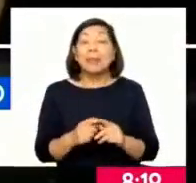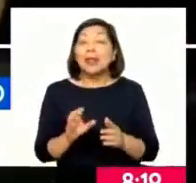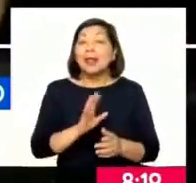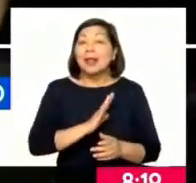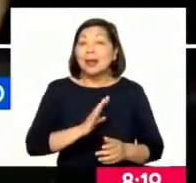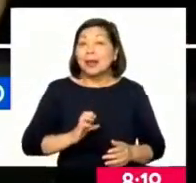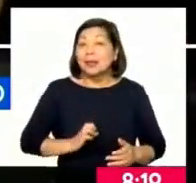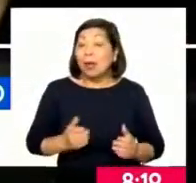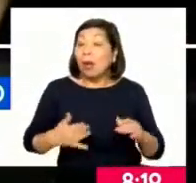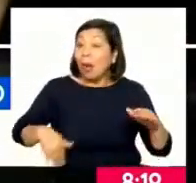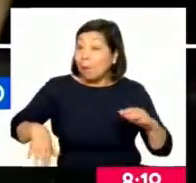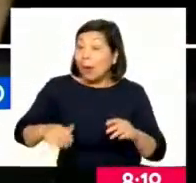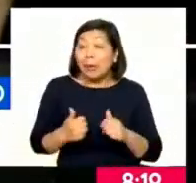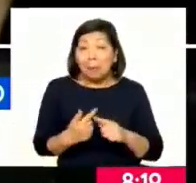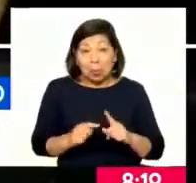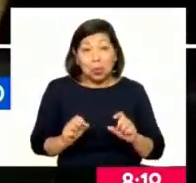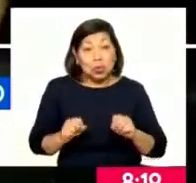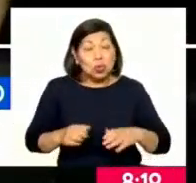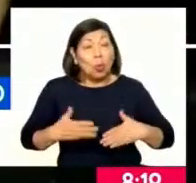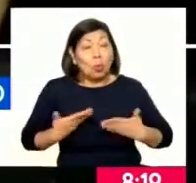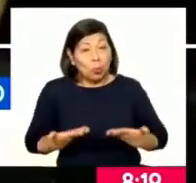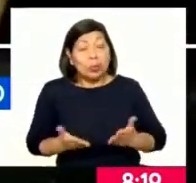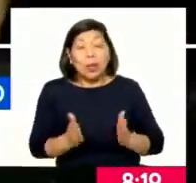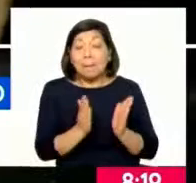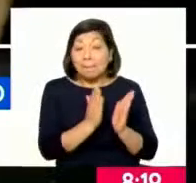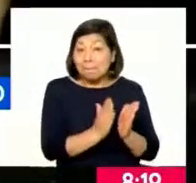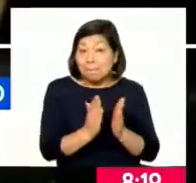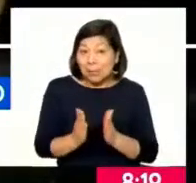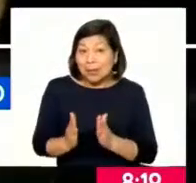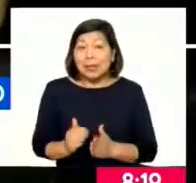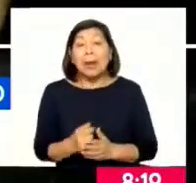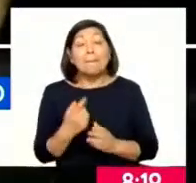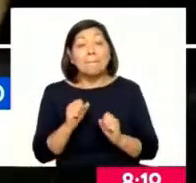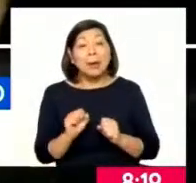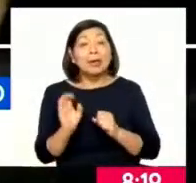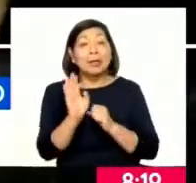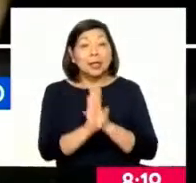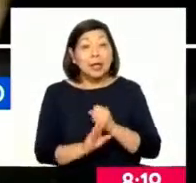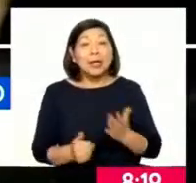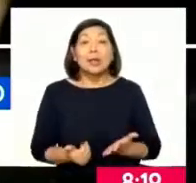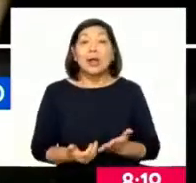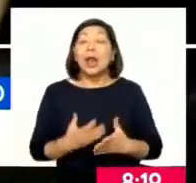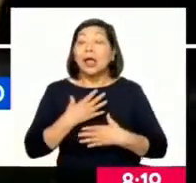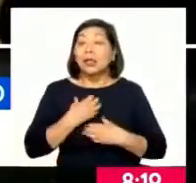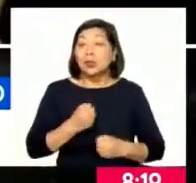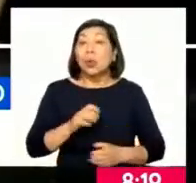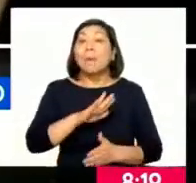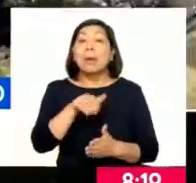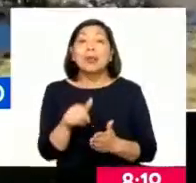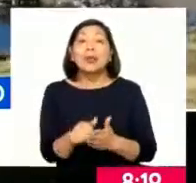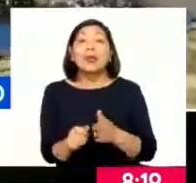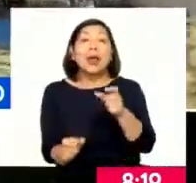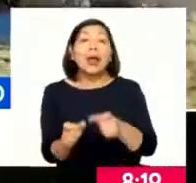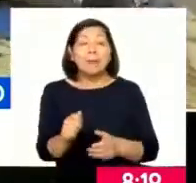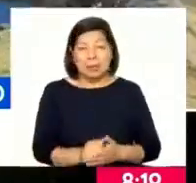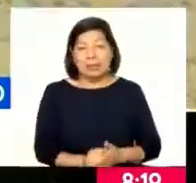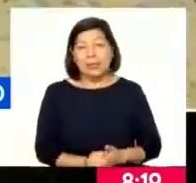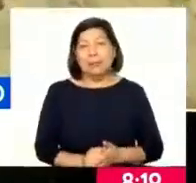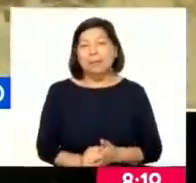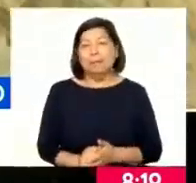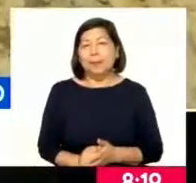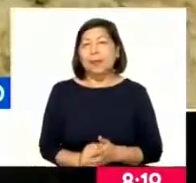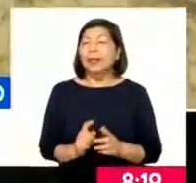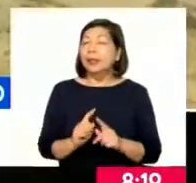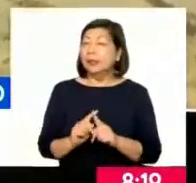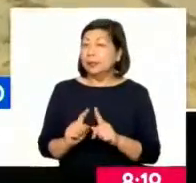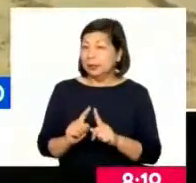estado de estas playas, de tal manera que se puedan disponer medidas efectivas para garantizar la salud de la población. Y precisamente ya